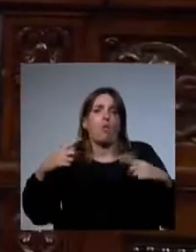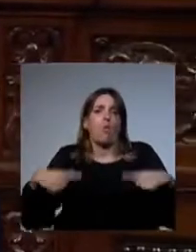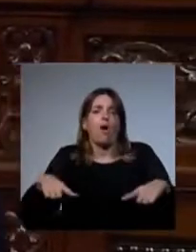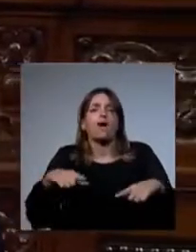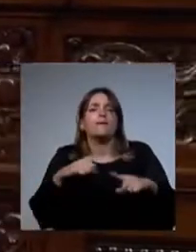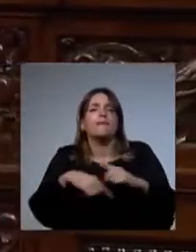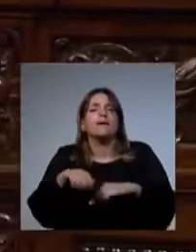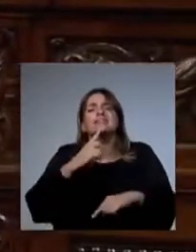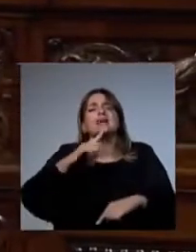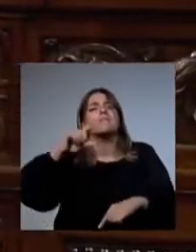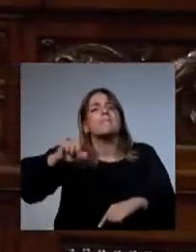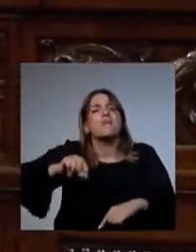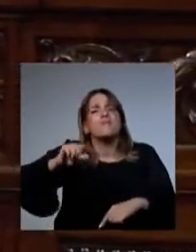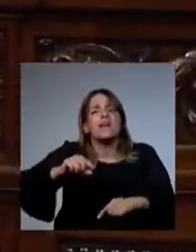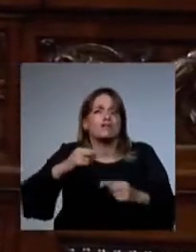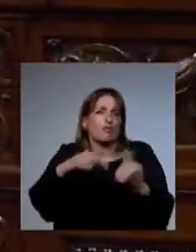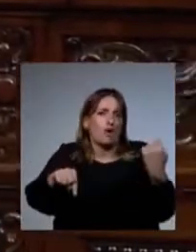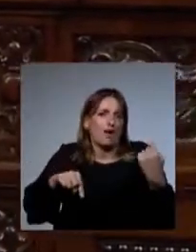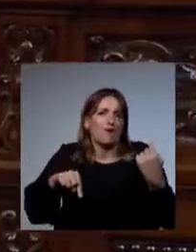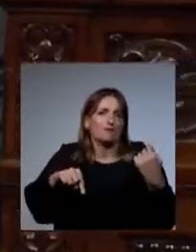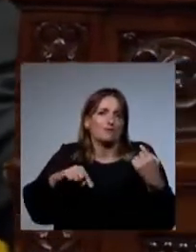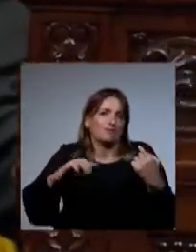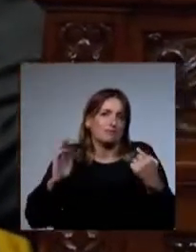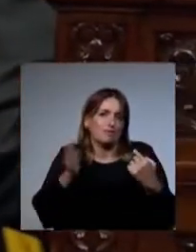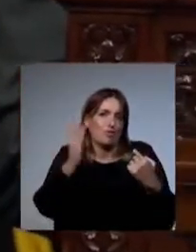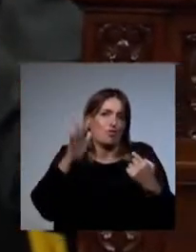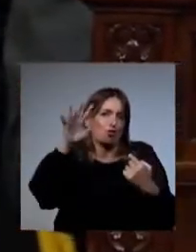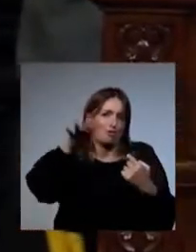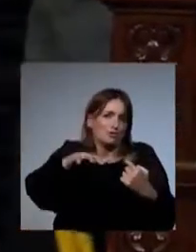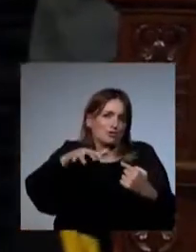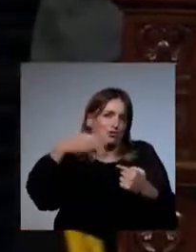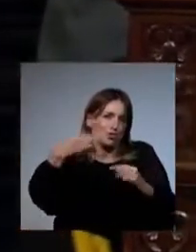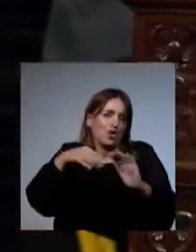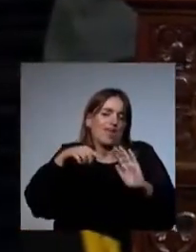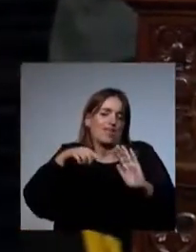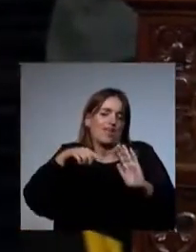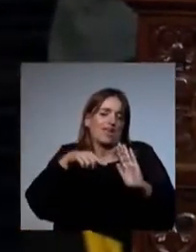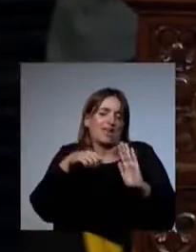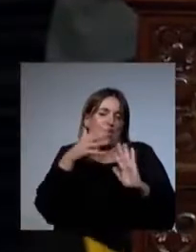para abaratar los costos de los productos de esa zona de nuestro país.